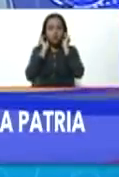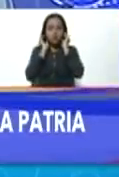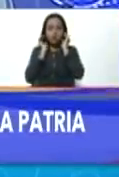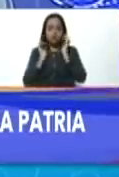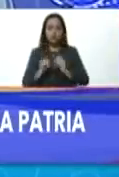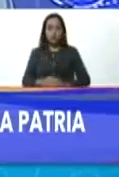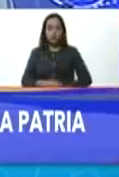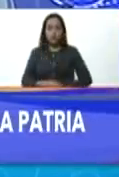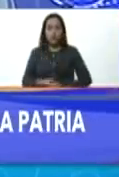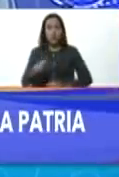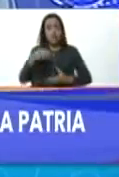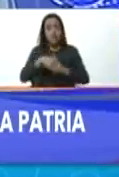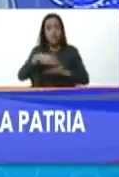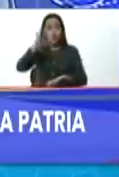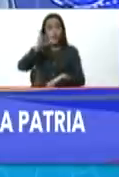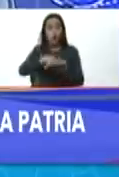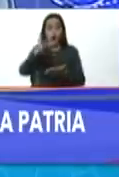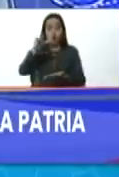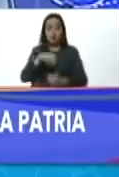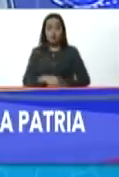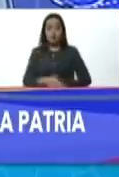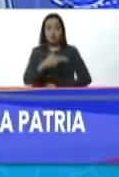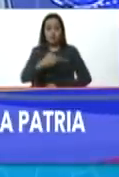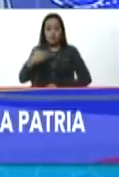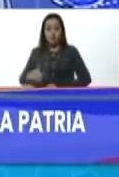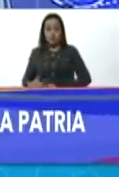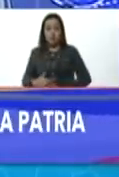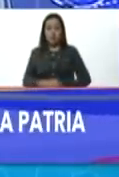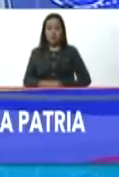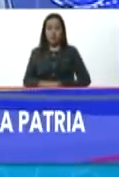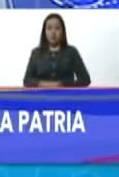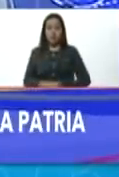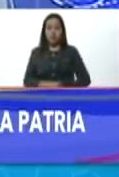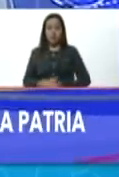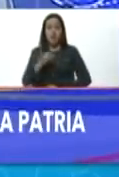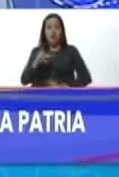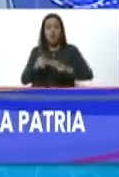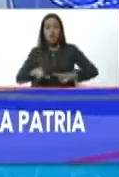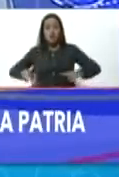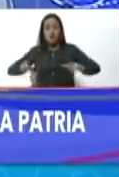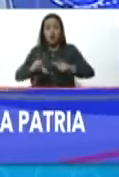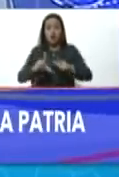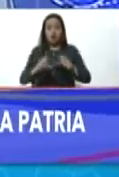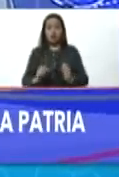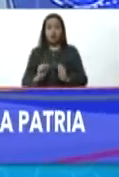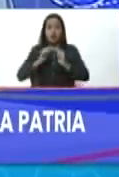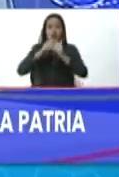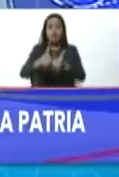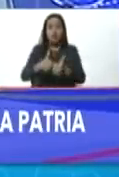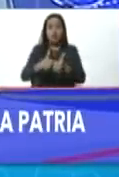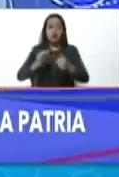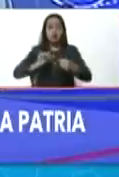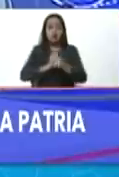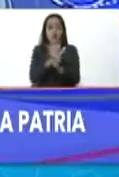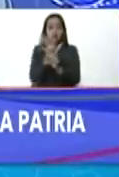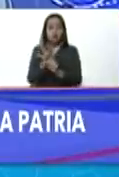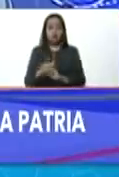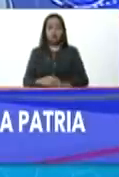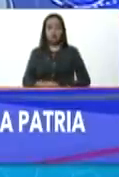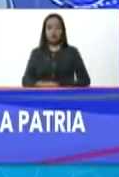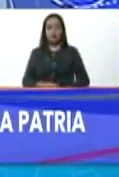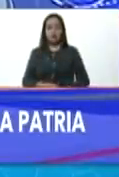de Wuhan, que es donde ha estado el epicentro del surgimiento y